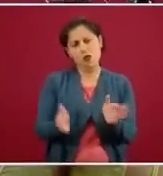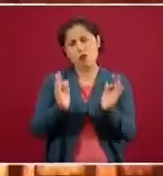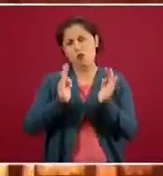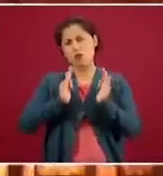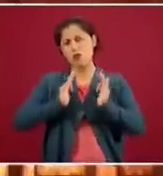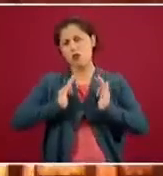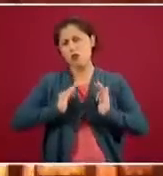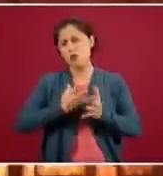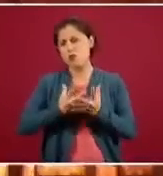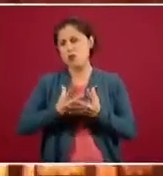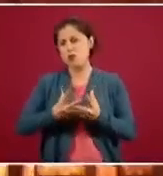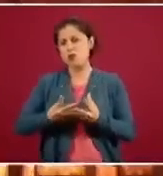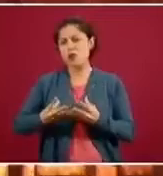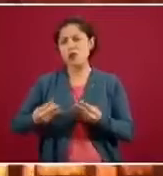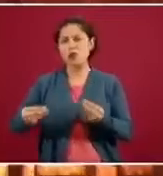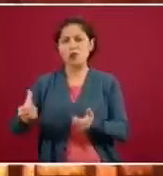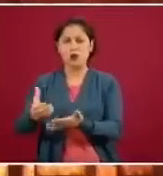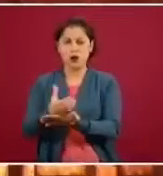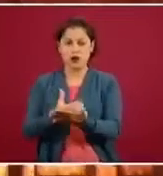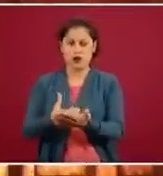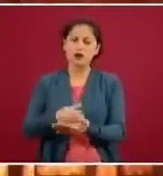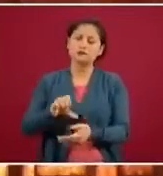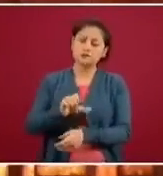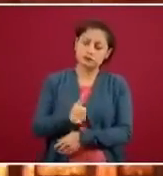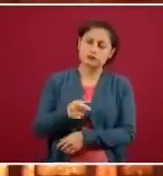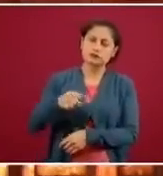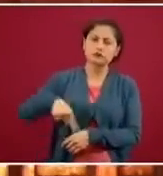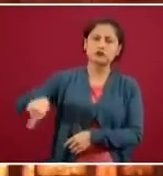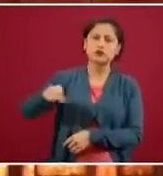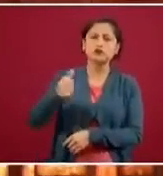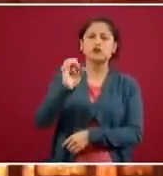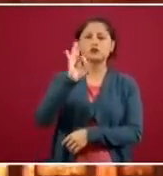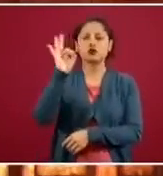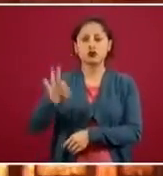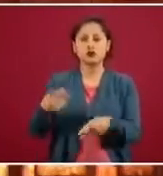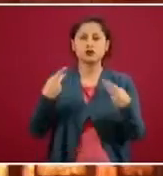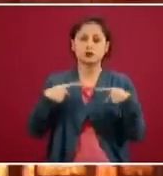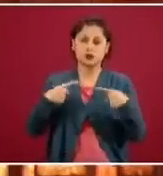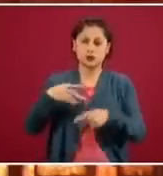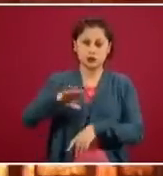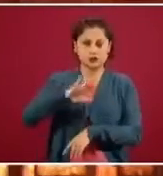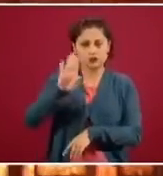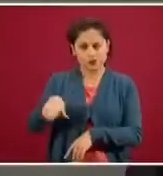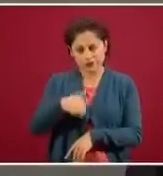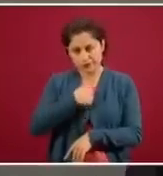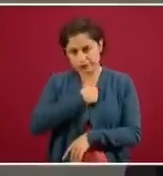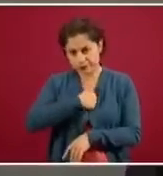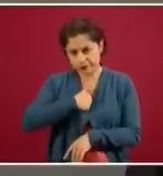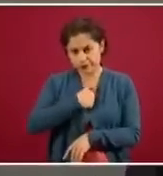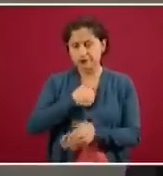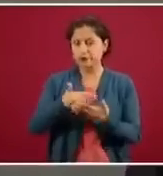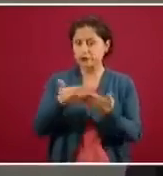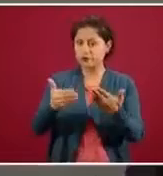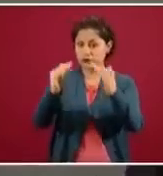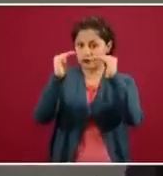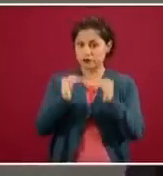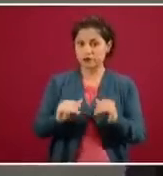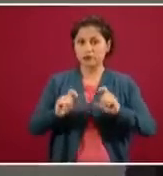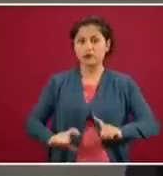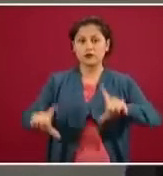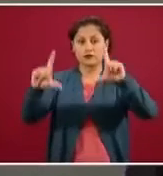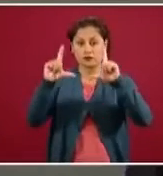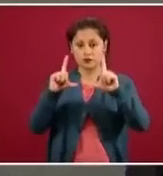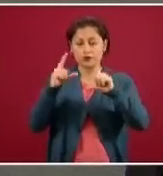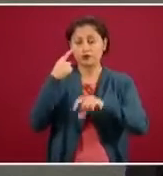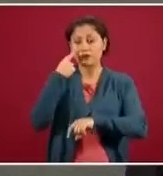este 6% que lamentablemente perdió la vida a consecuencia de la enfermedad. Precisamente en la siguiente diapositiva vemos